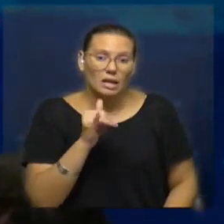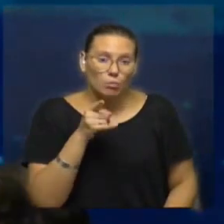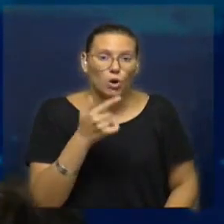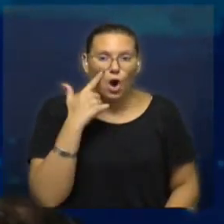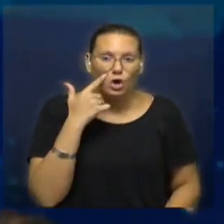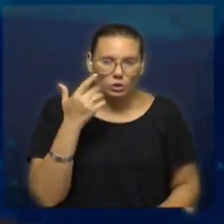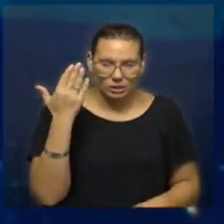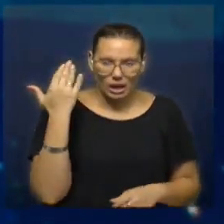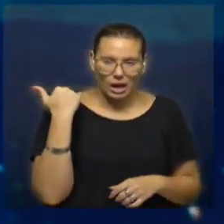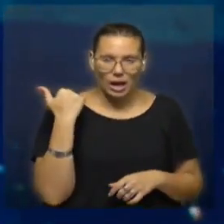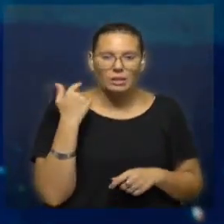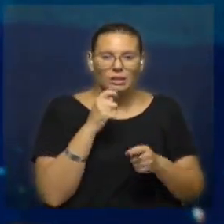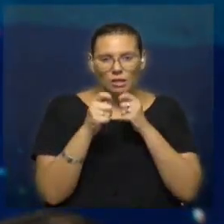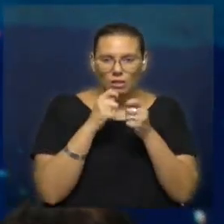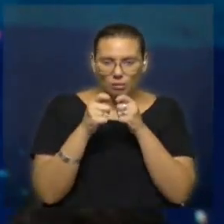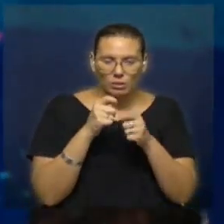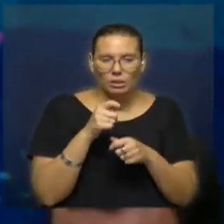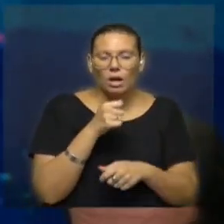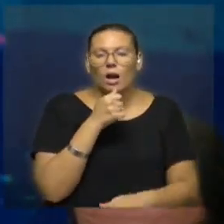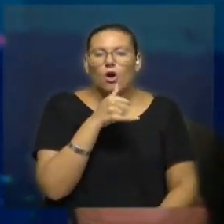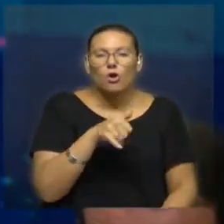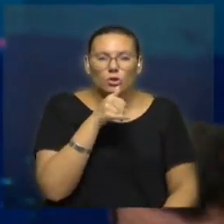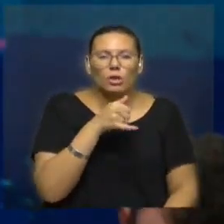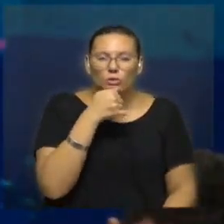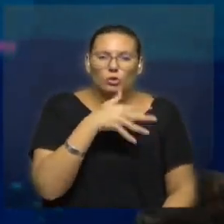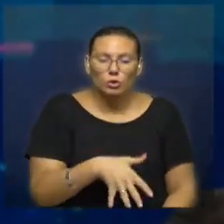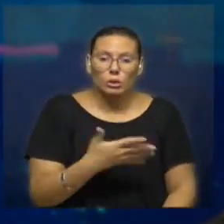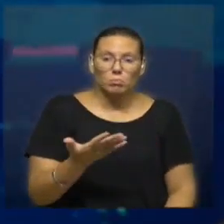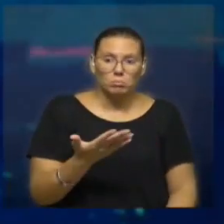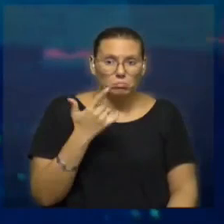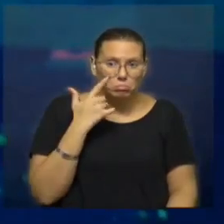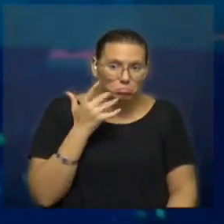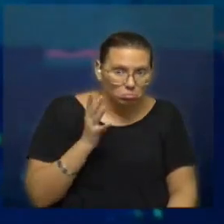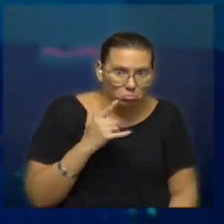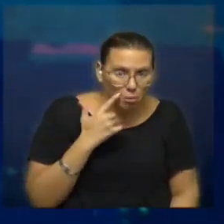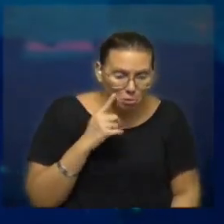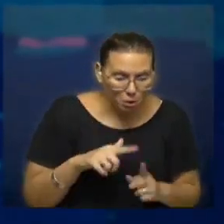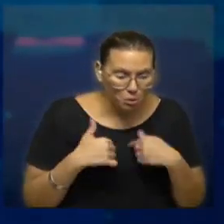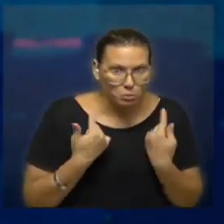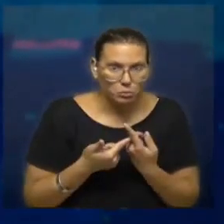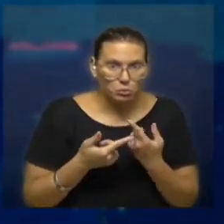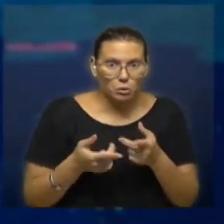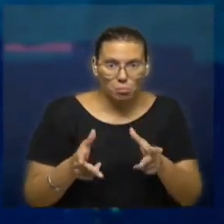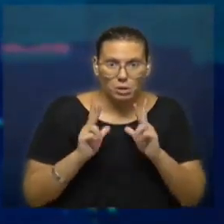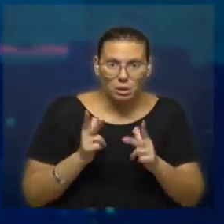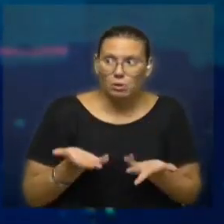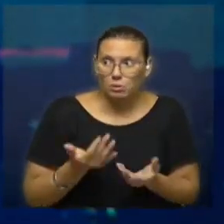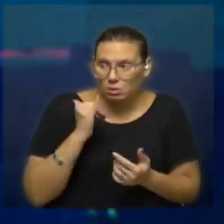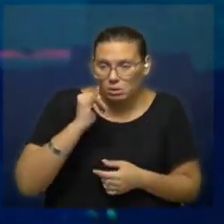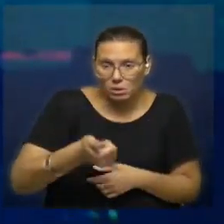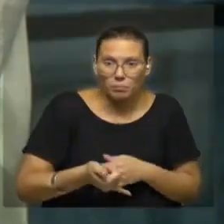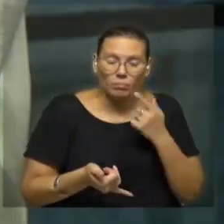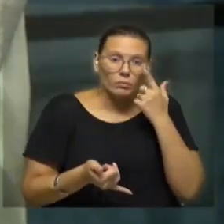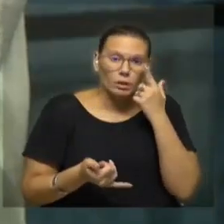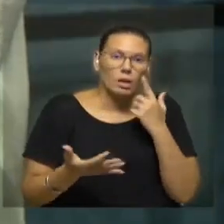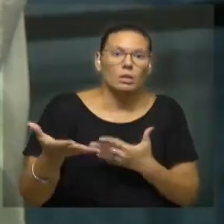porque había visto reportaje a Rosana contando esa historia. Y digo, vamos a hacerlo nosotros. Me dijo aquel y dije que sí. O sea, es